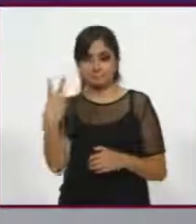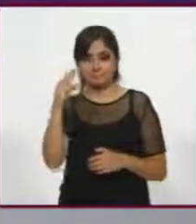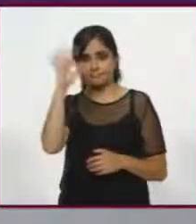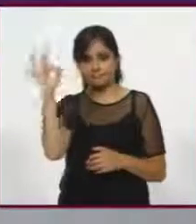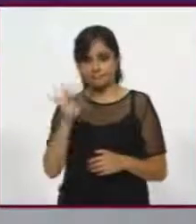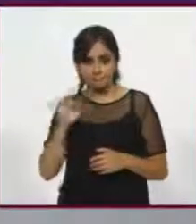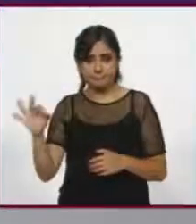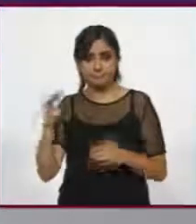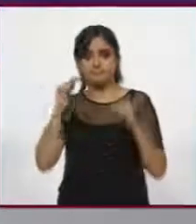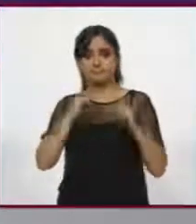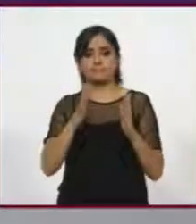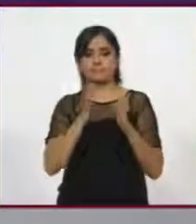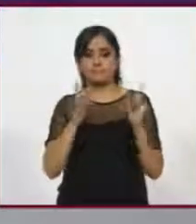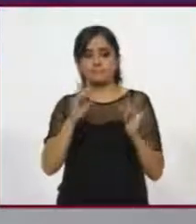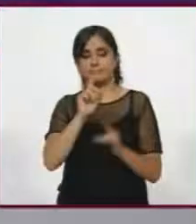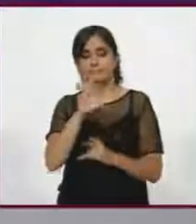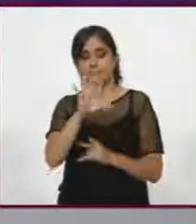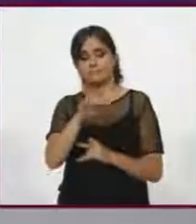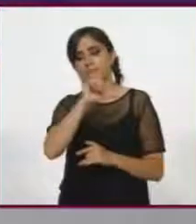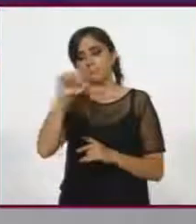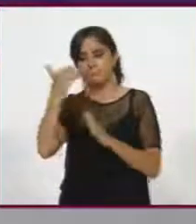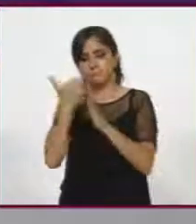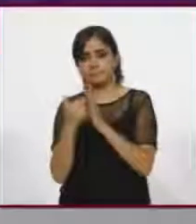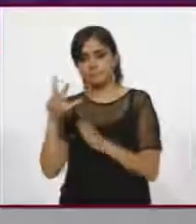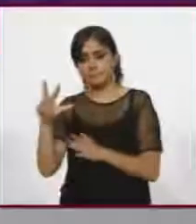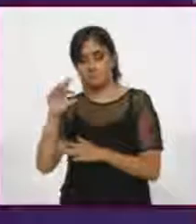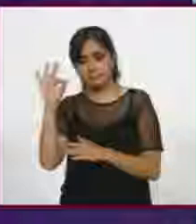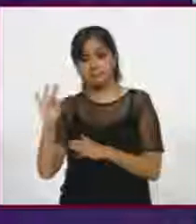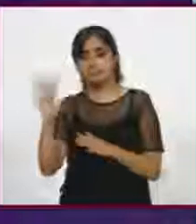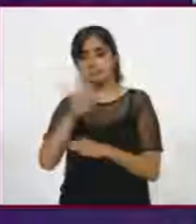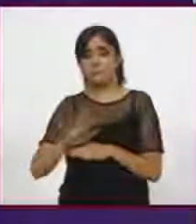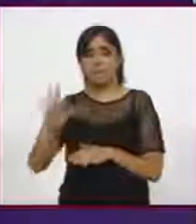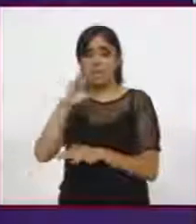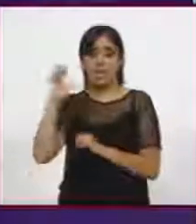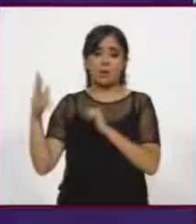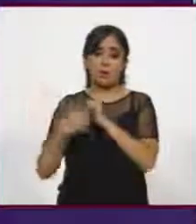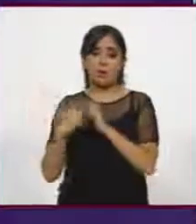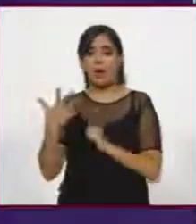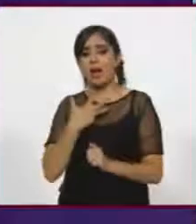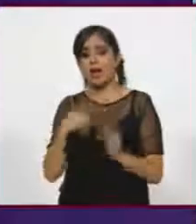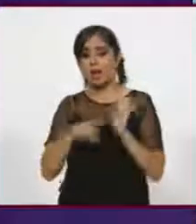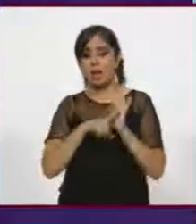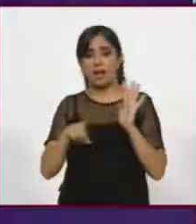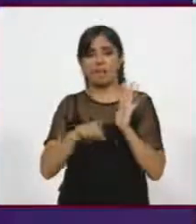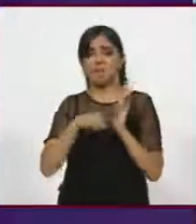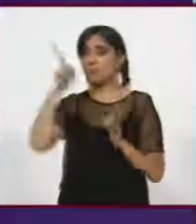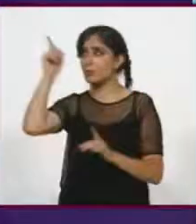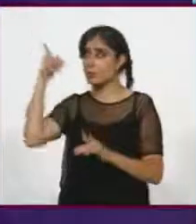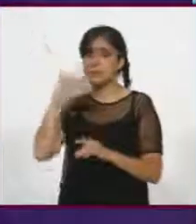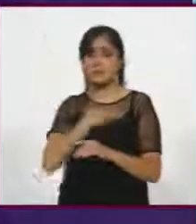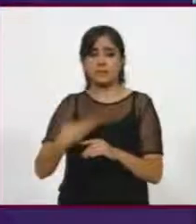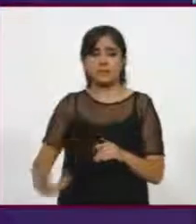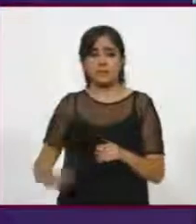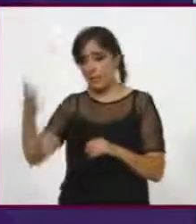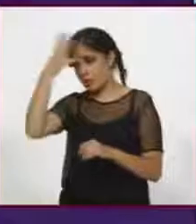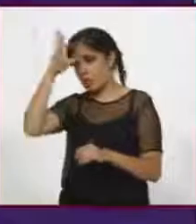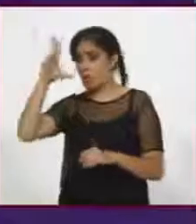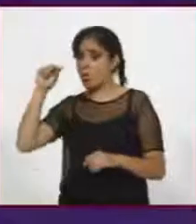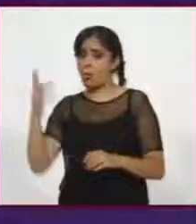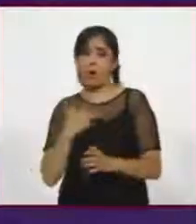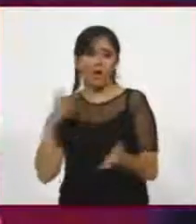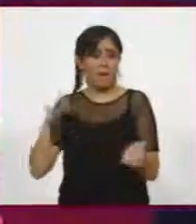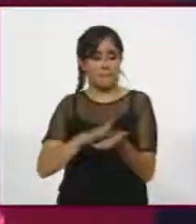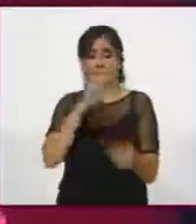32. Francia 35-18. En general toda Europa está en números negativos. Si ves toda esta tabla son números negativos, donde ha caído menos